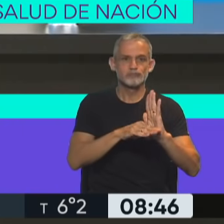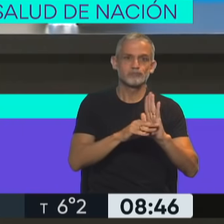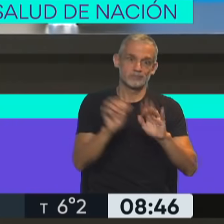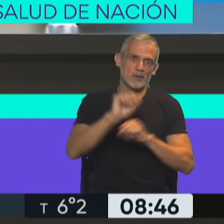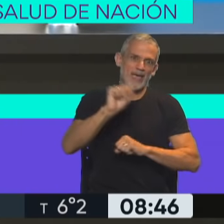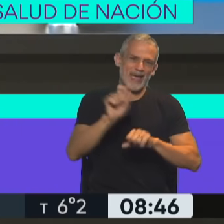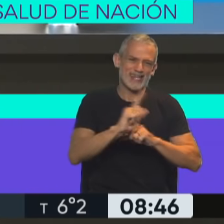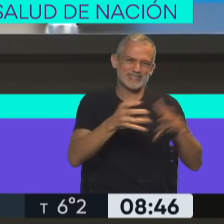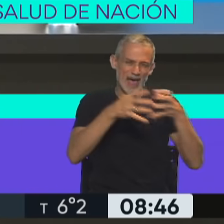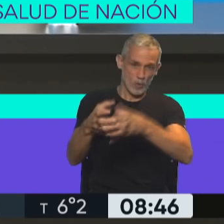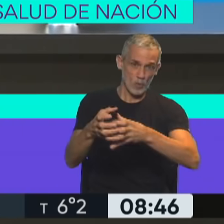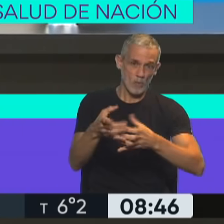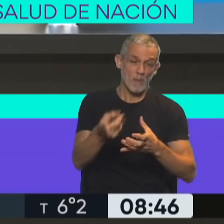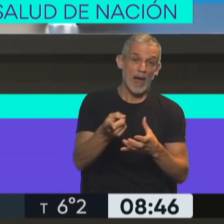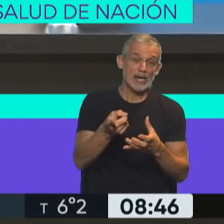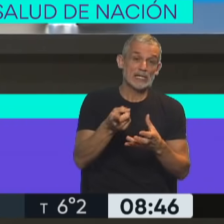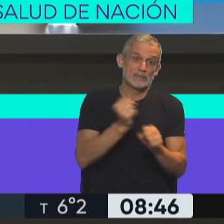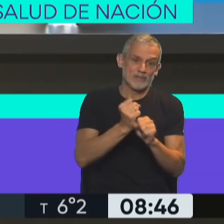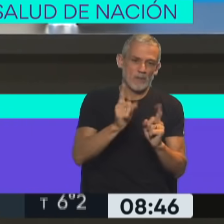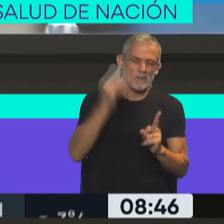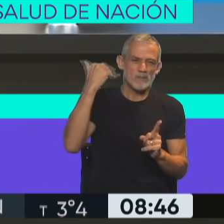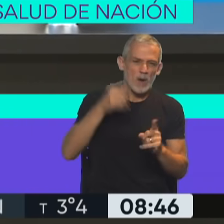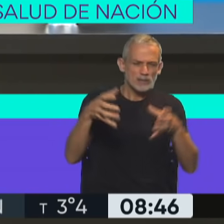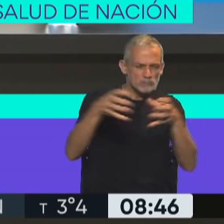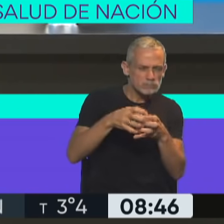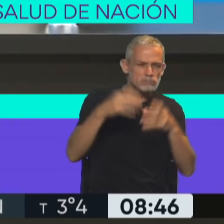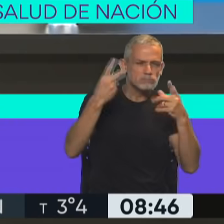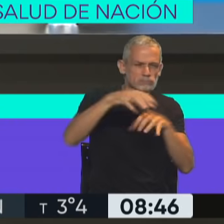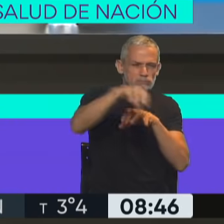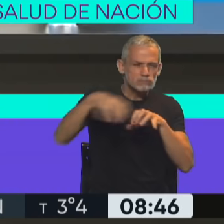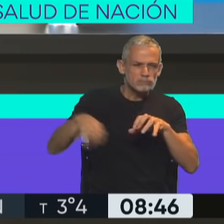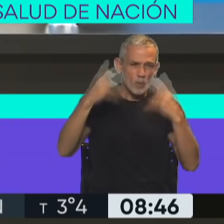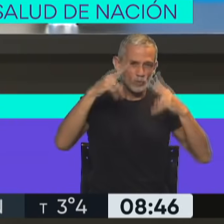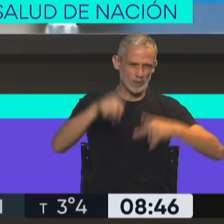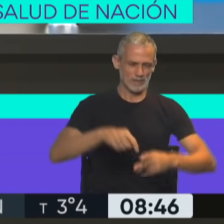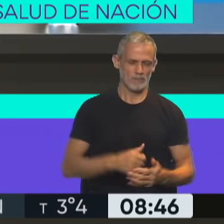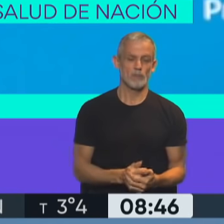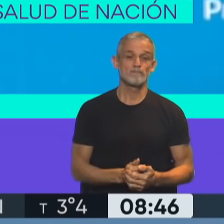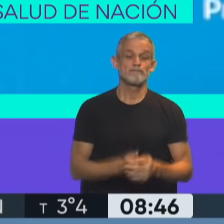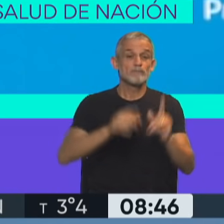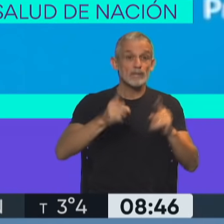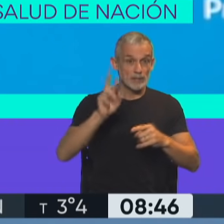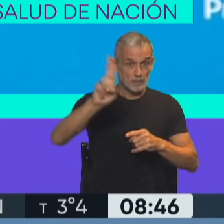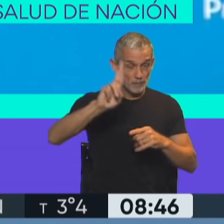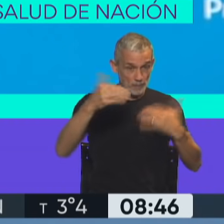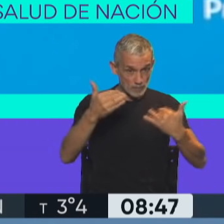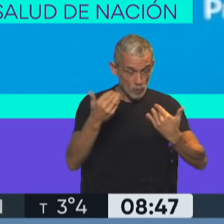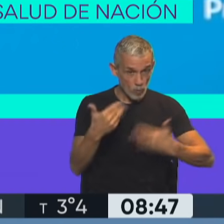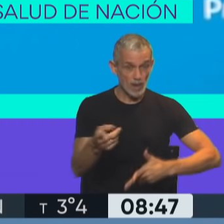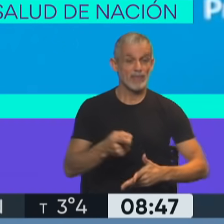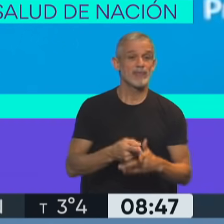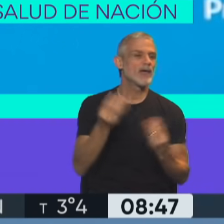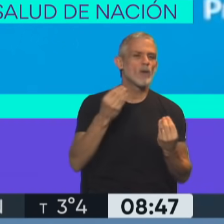egresados grupales que se trabajaron, digamos, con todas las áreas. Se autoriza